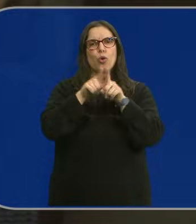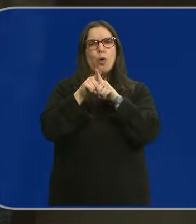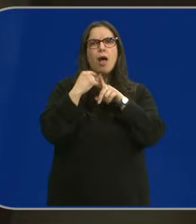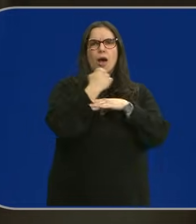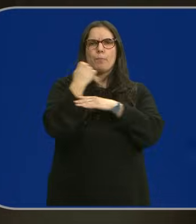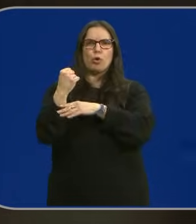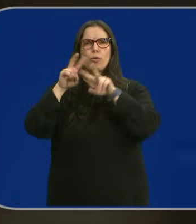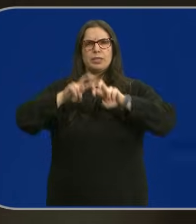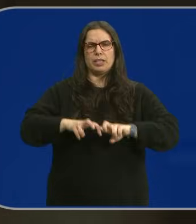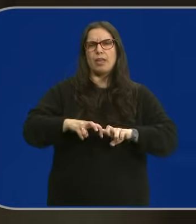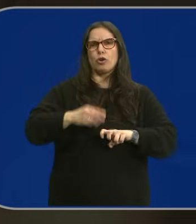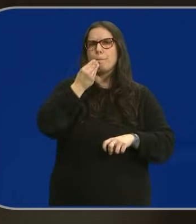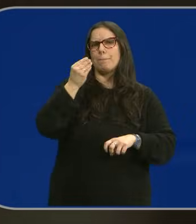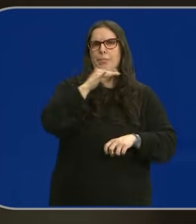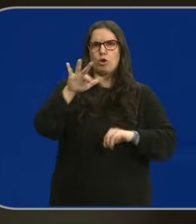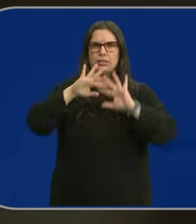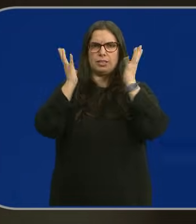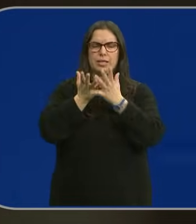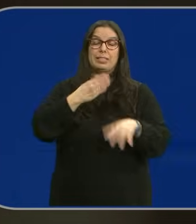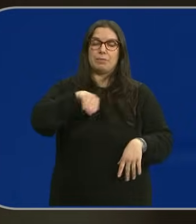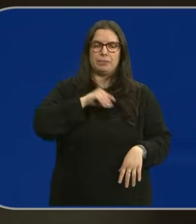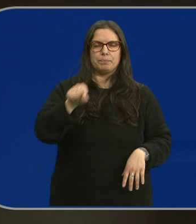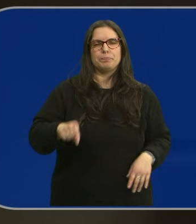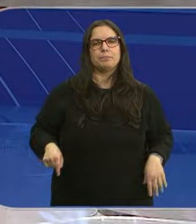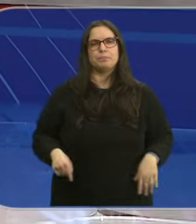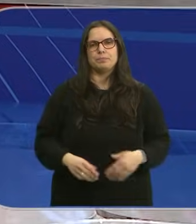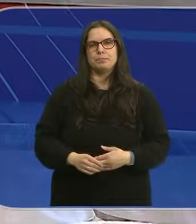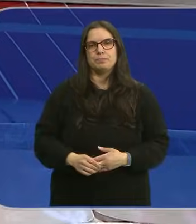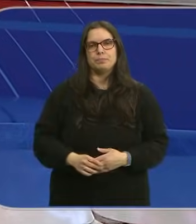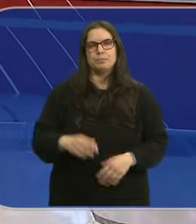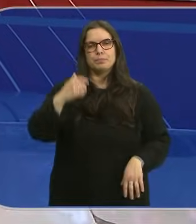algunos de los mejores investigadores del país en la materia.